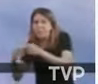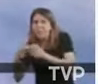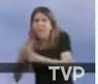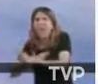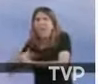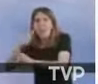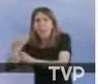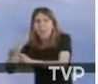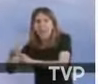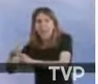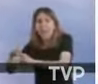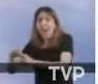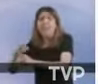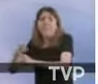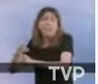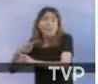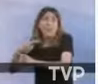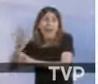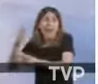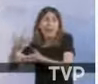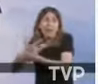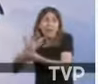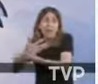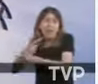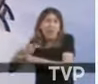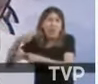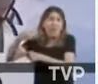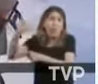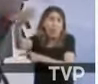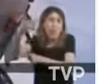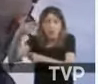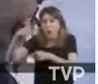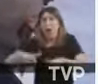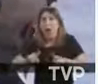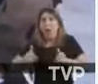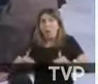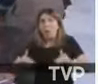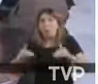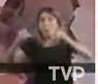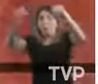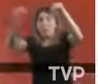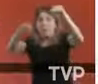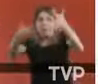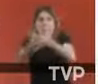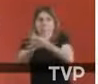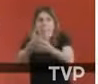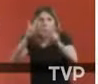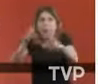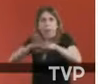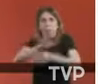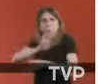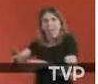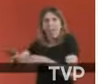que significa los años que vienen y la condenación a futuras generaciones en estas condiciones, y no denunciarla como